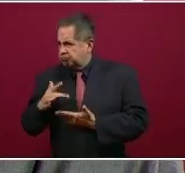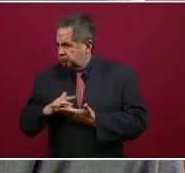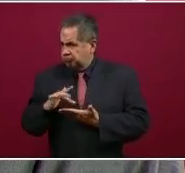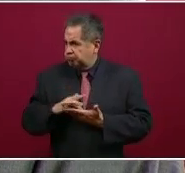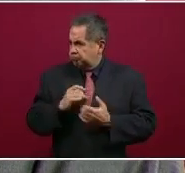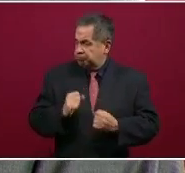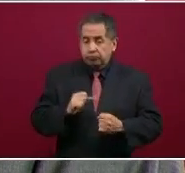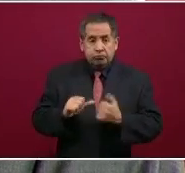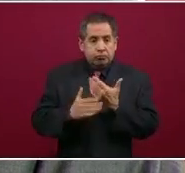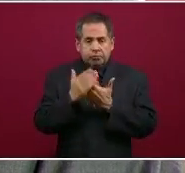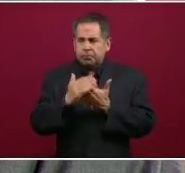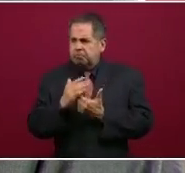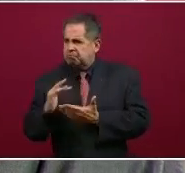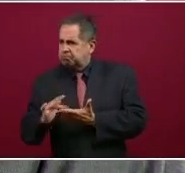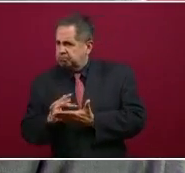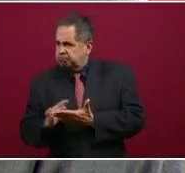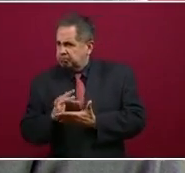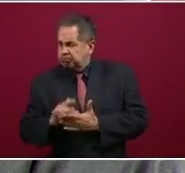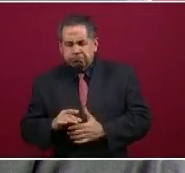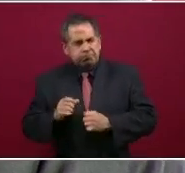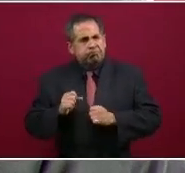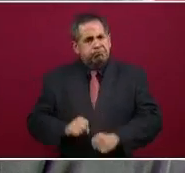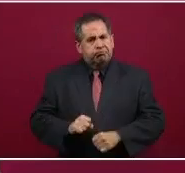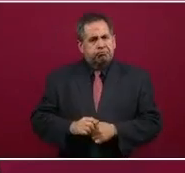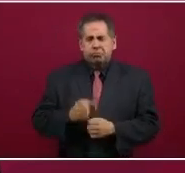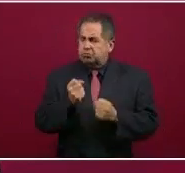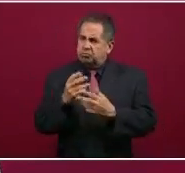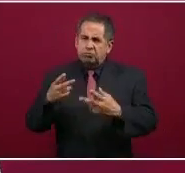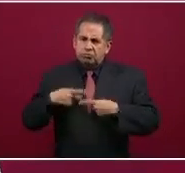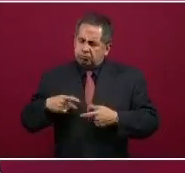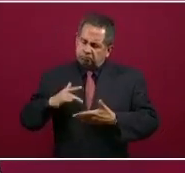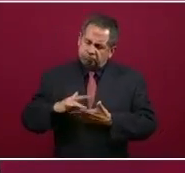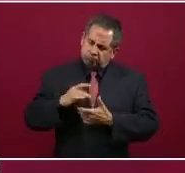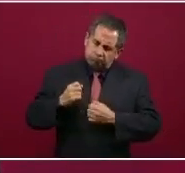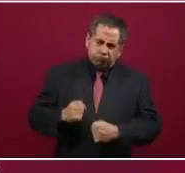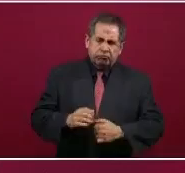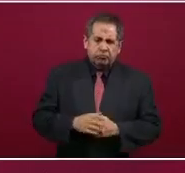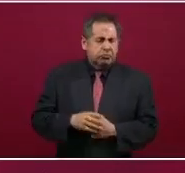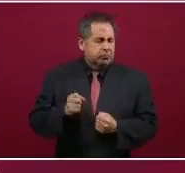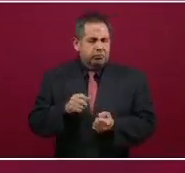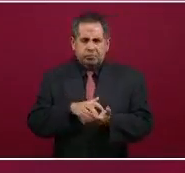mañana, de mucha gente